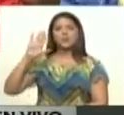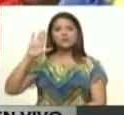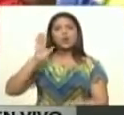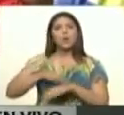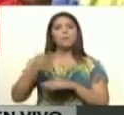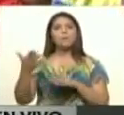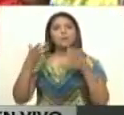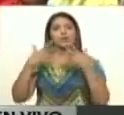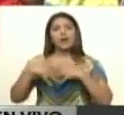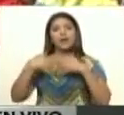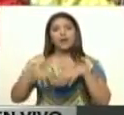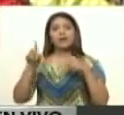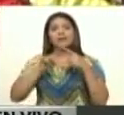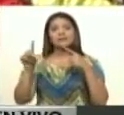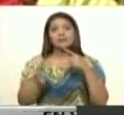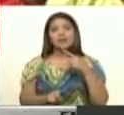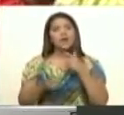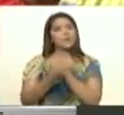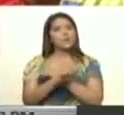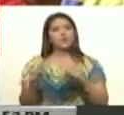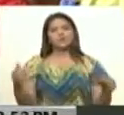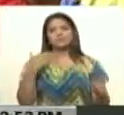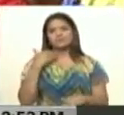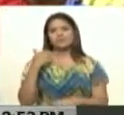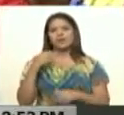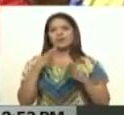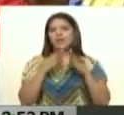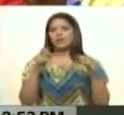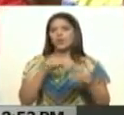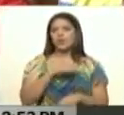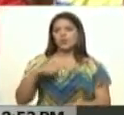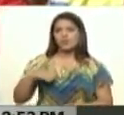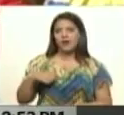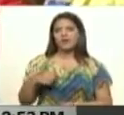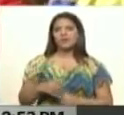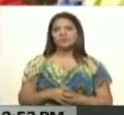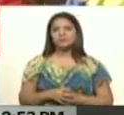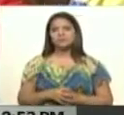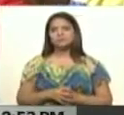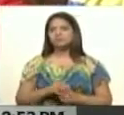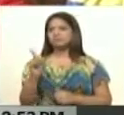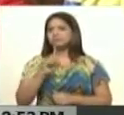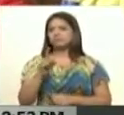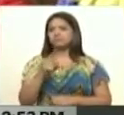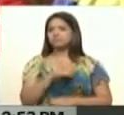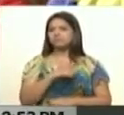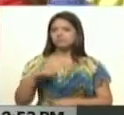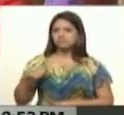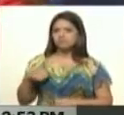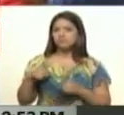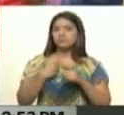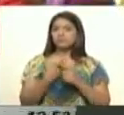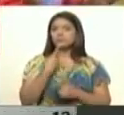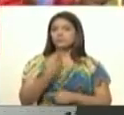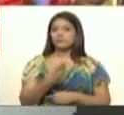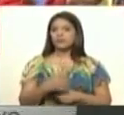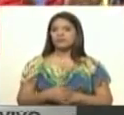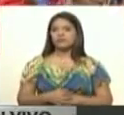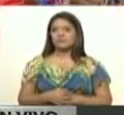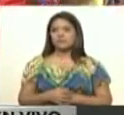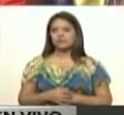la corporación eléctrica no puede caer en las manos de los privados. No puede caer en las manos de los privados. Por eso les decimos, compañeros,